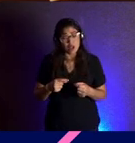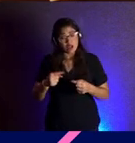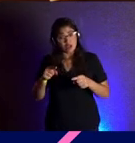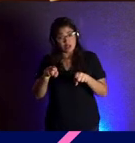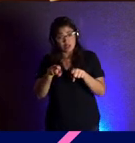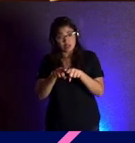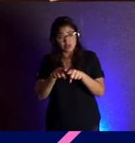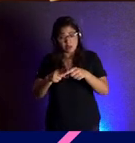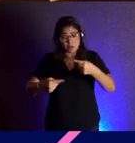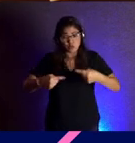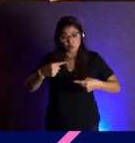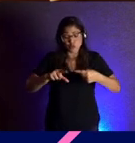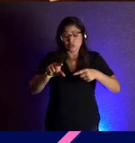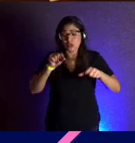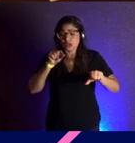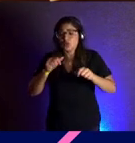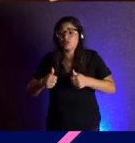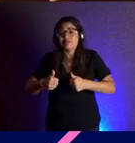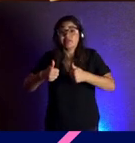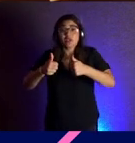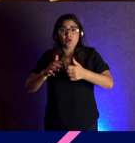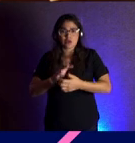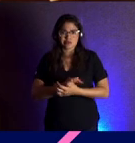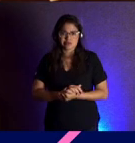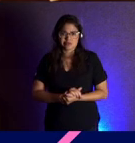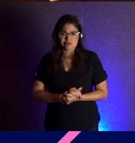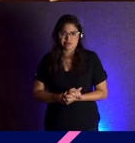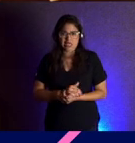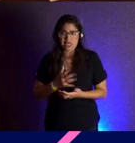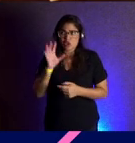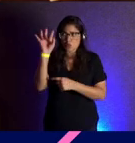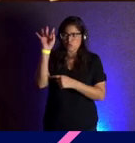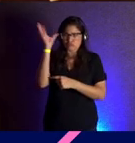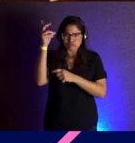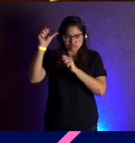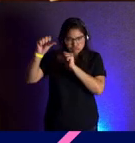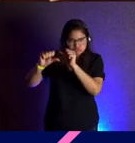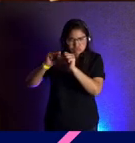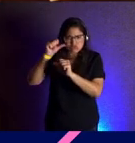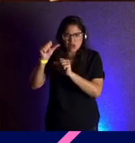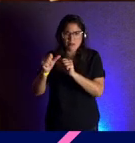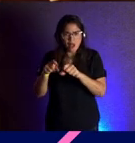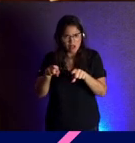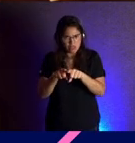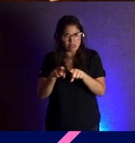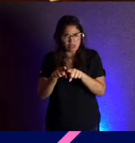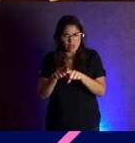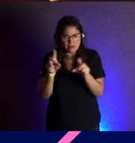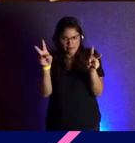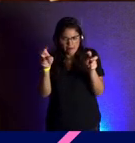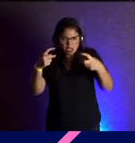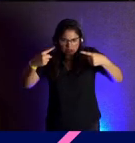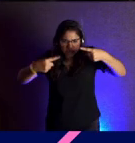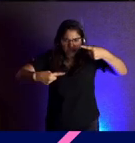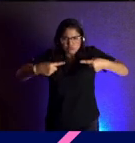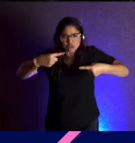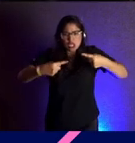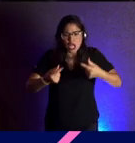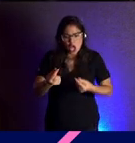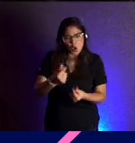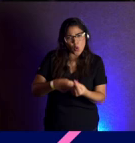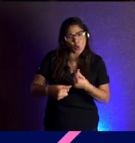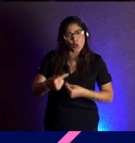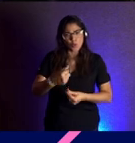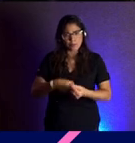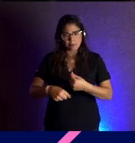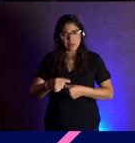sentido, el que cubre cambio climático tiene que cubrir política también. Tiene que cubrir economía. Tiene que cubrir